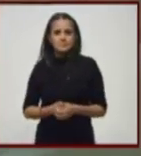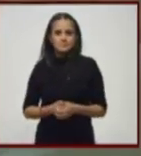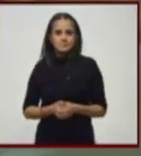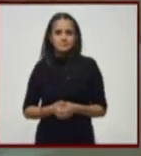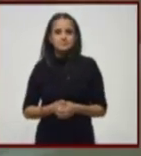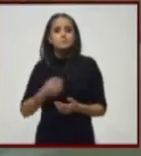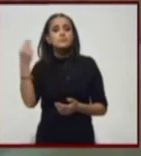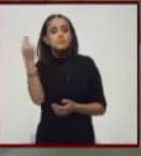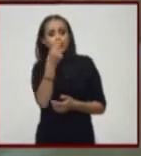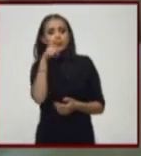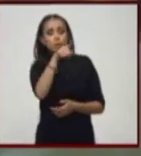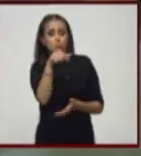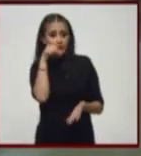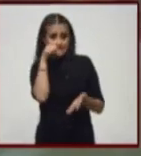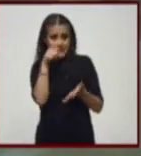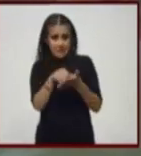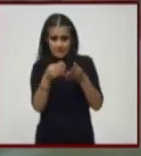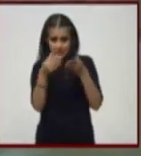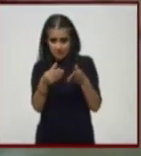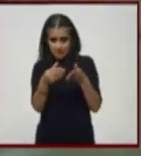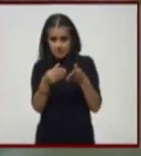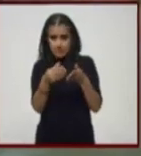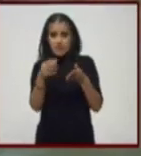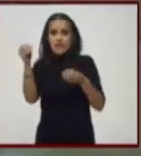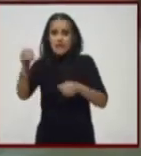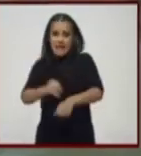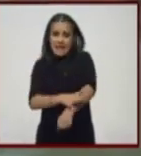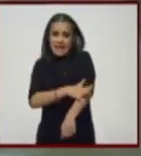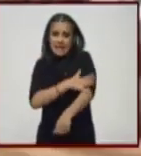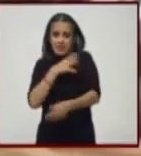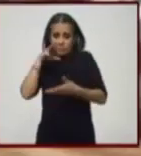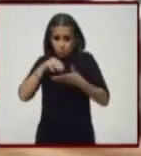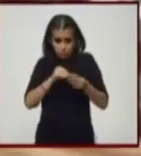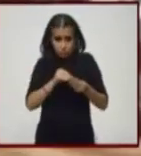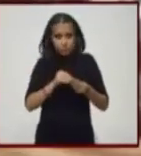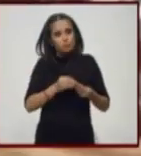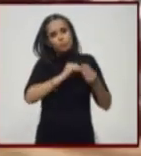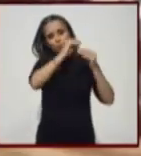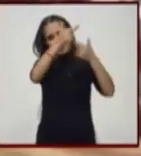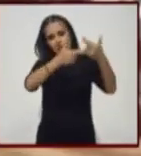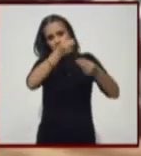necesito que tomas las cartas las cargas de tu energía y los vuelvas